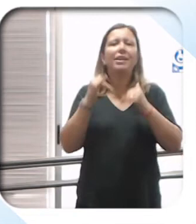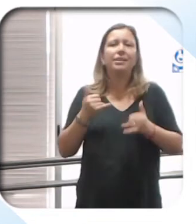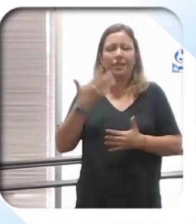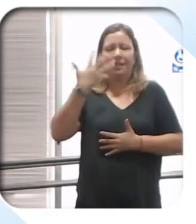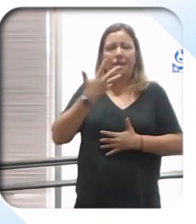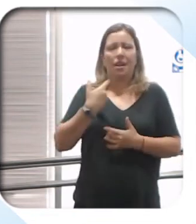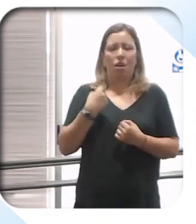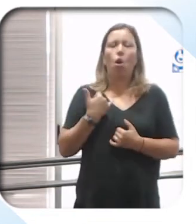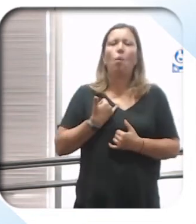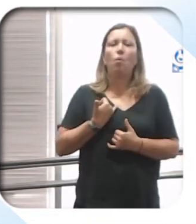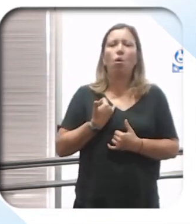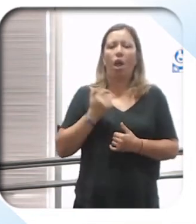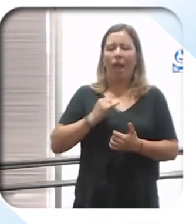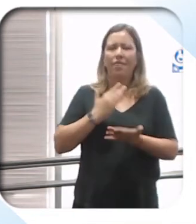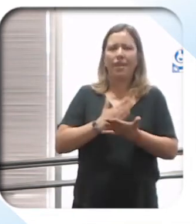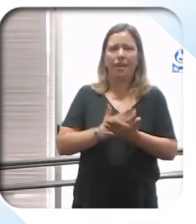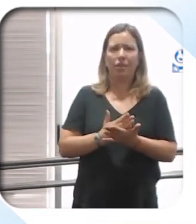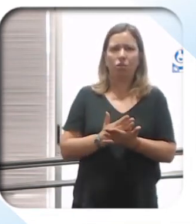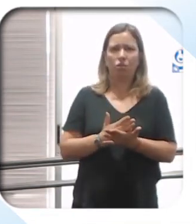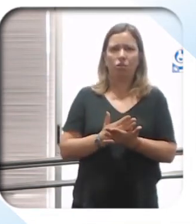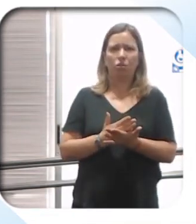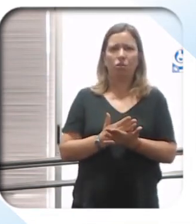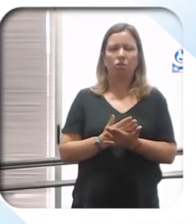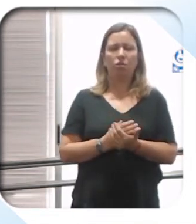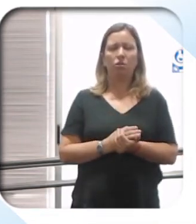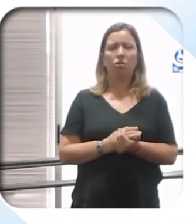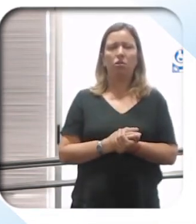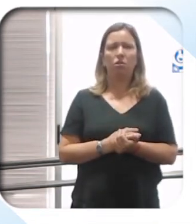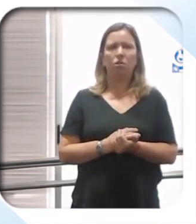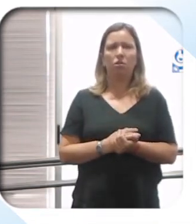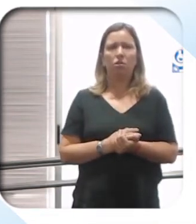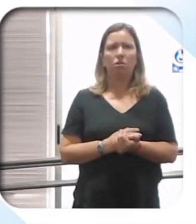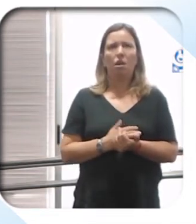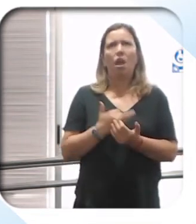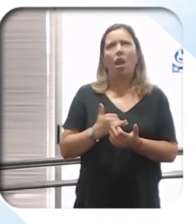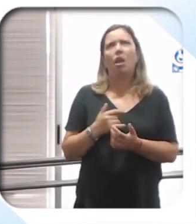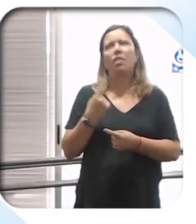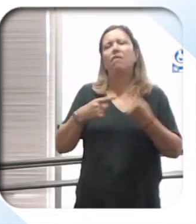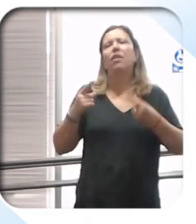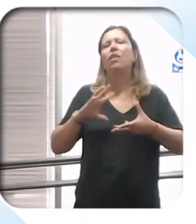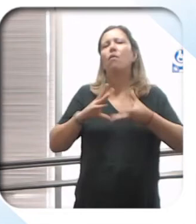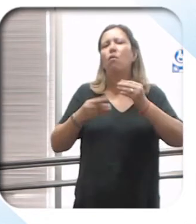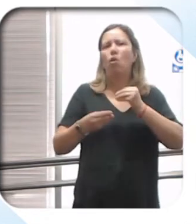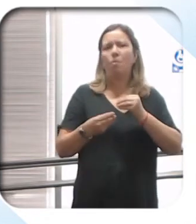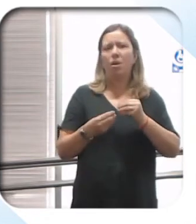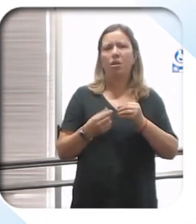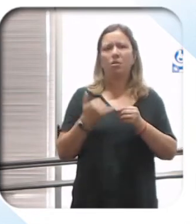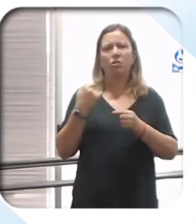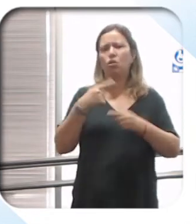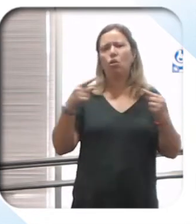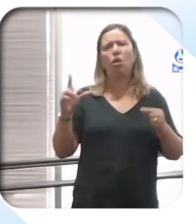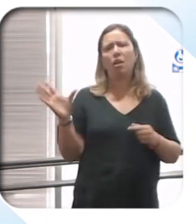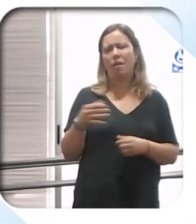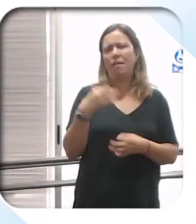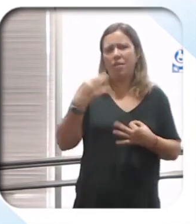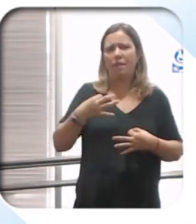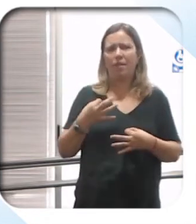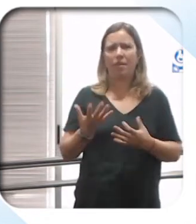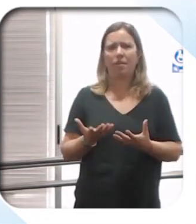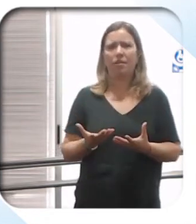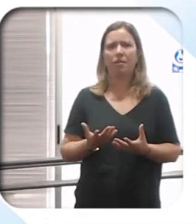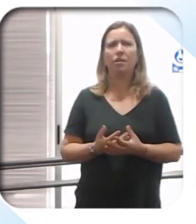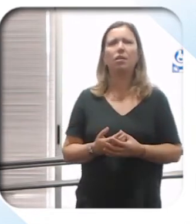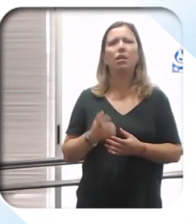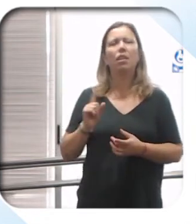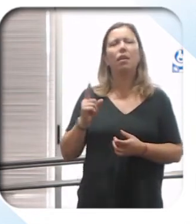y se obtiene de infinidad de maneras, y todas maravillosas y válidas, ¿sí? Creo